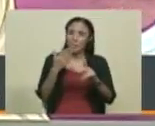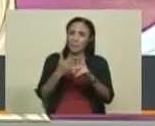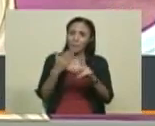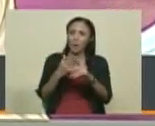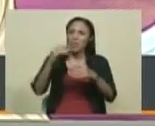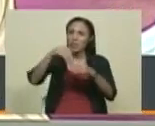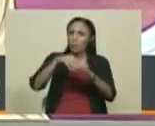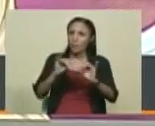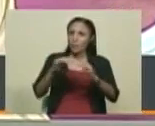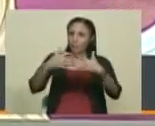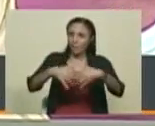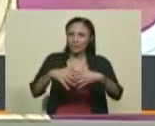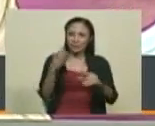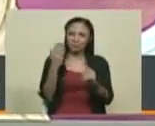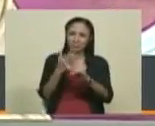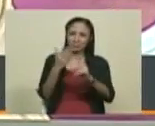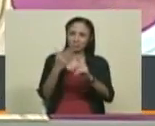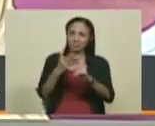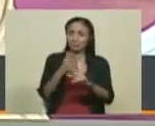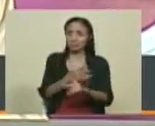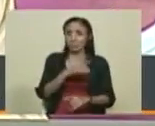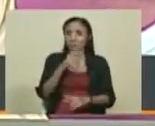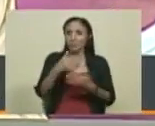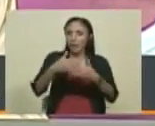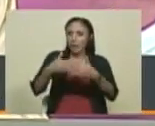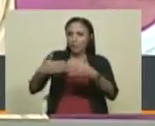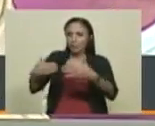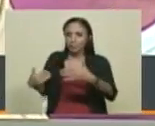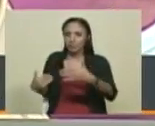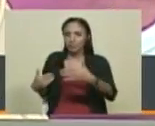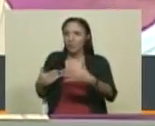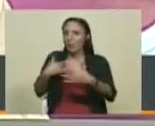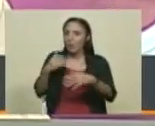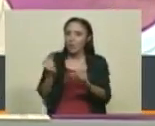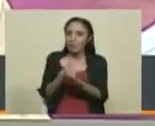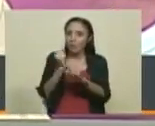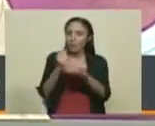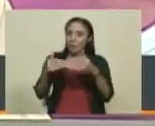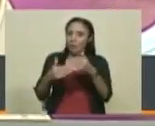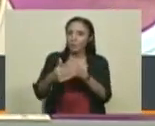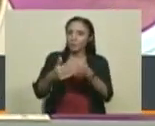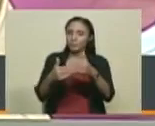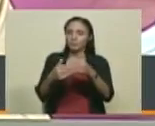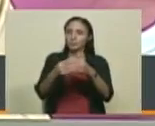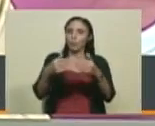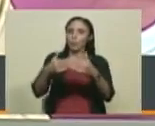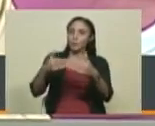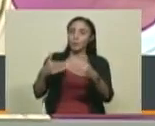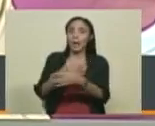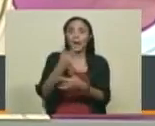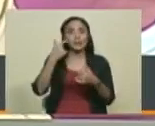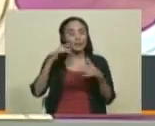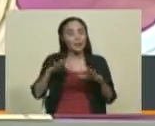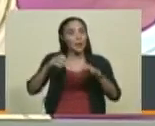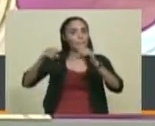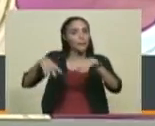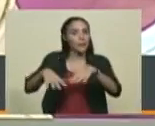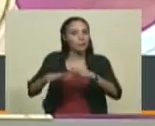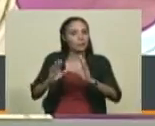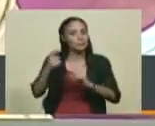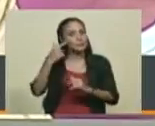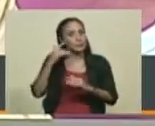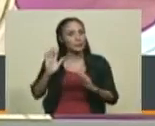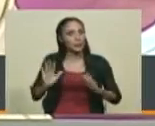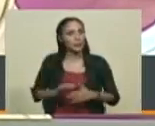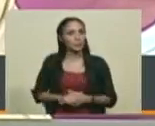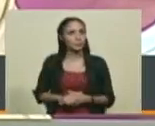interno y de retroceso. Casi un paro silencioso se decretó